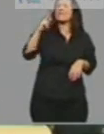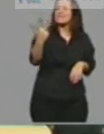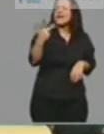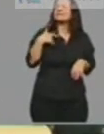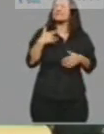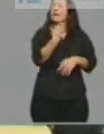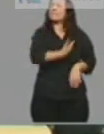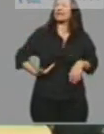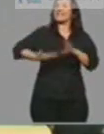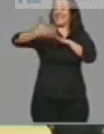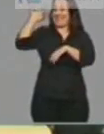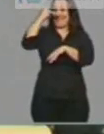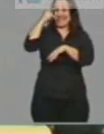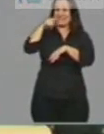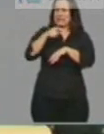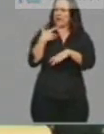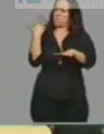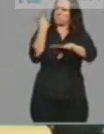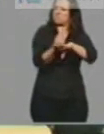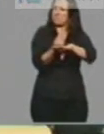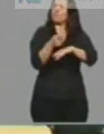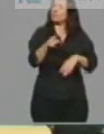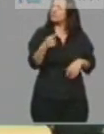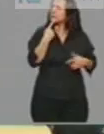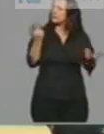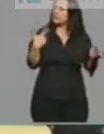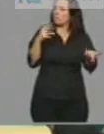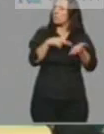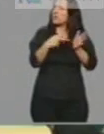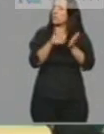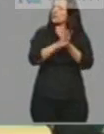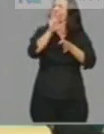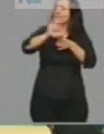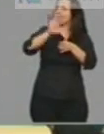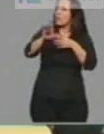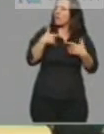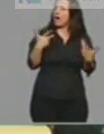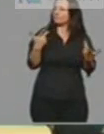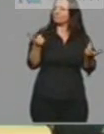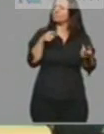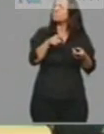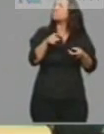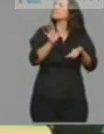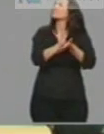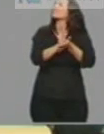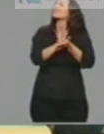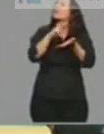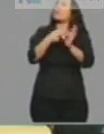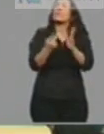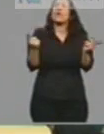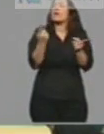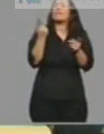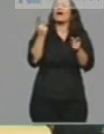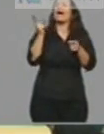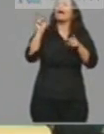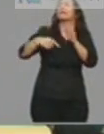Kirchner asume, encara precisamente este problema de la deuda, que en realidad era un problema que